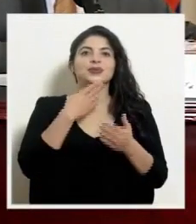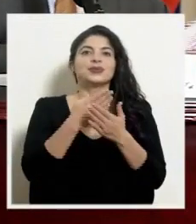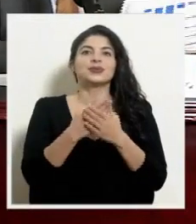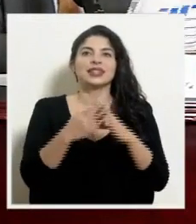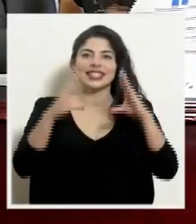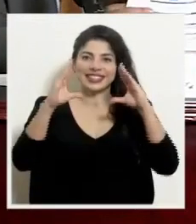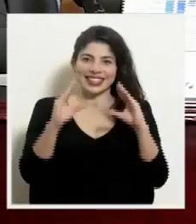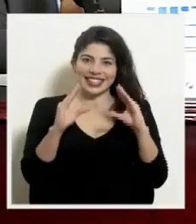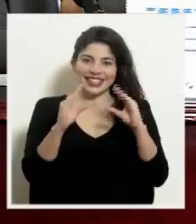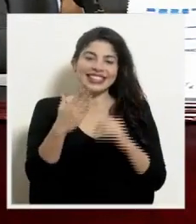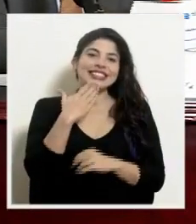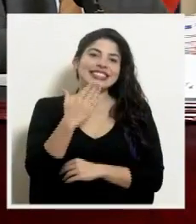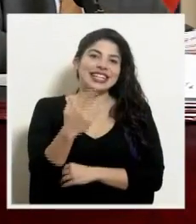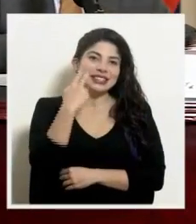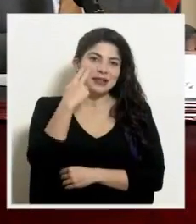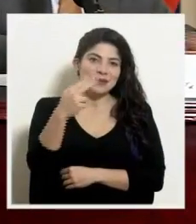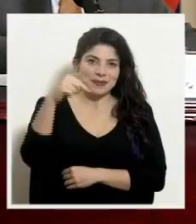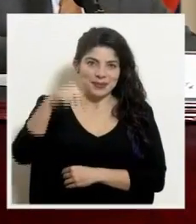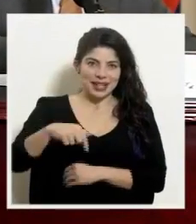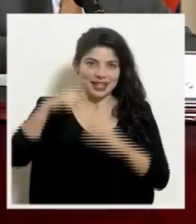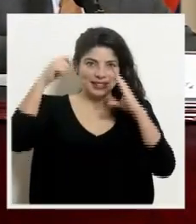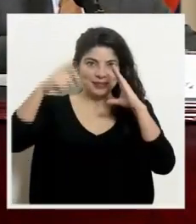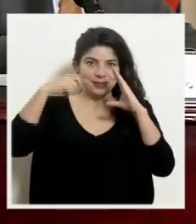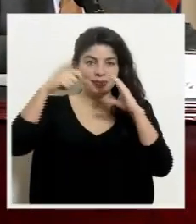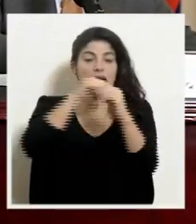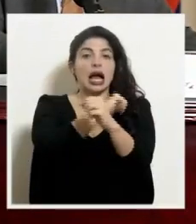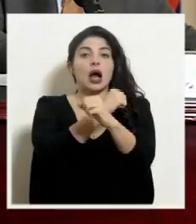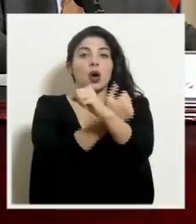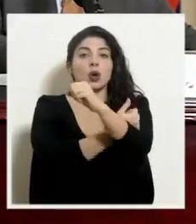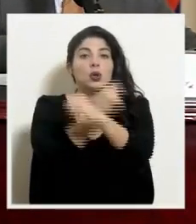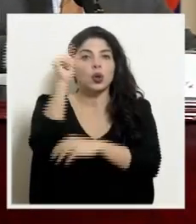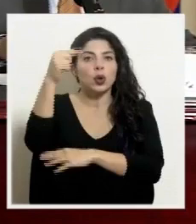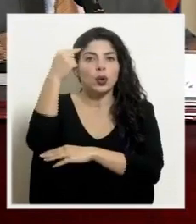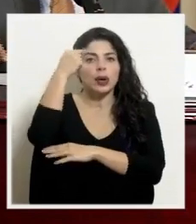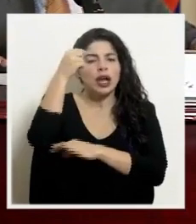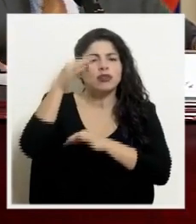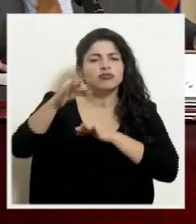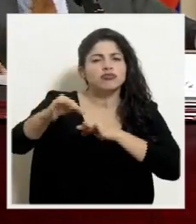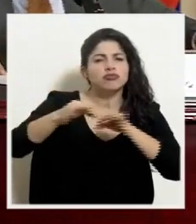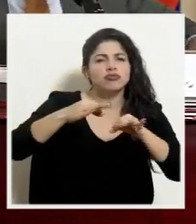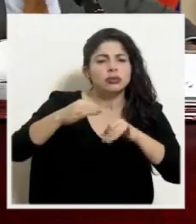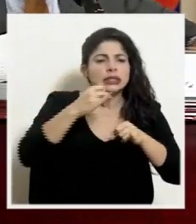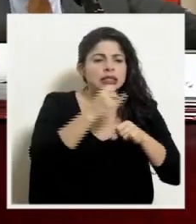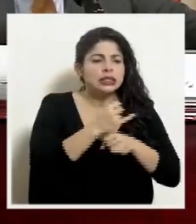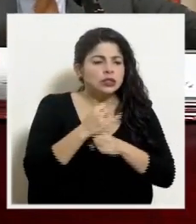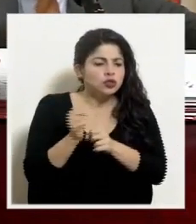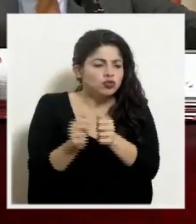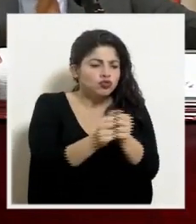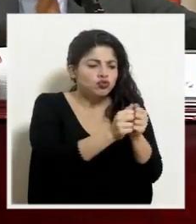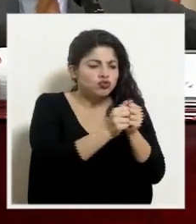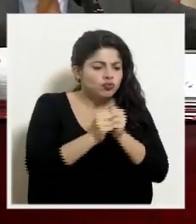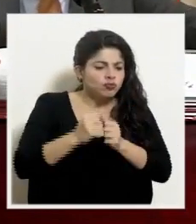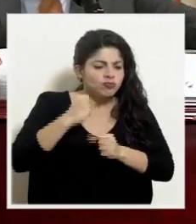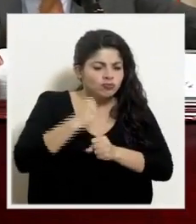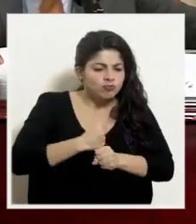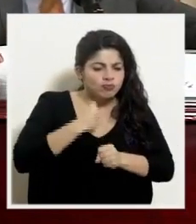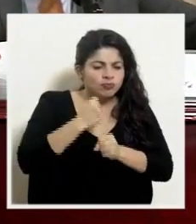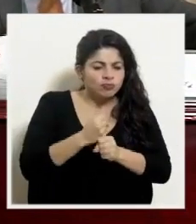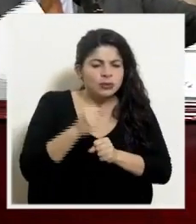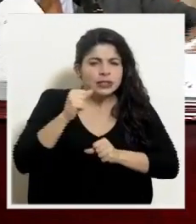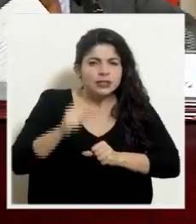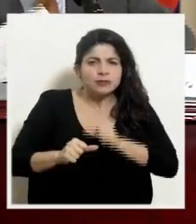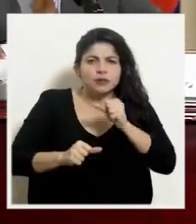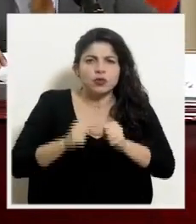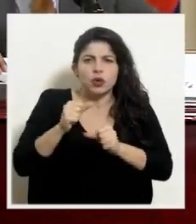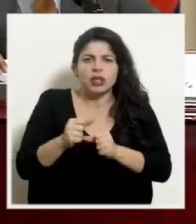Muy buenas tardes y gracias por sintonizar esta transmisión en donde las autoridades de gobierno detallan el trabajo interinstitucional y los esfuerzos conjuntos